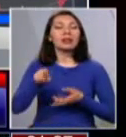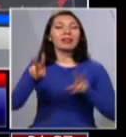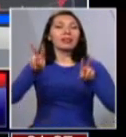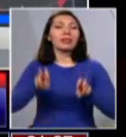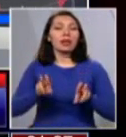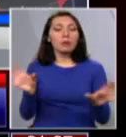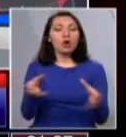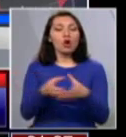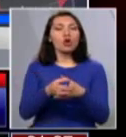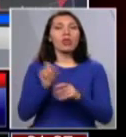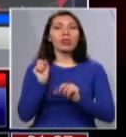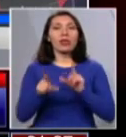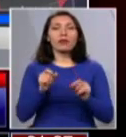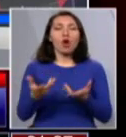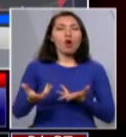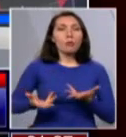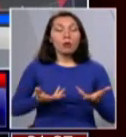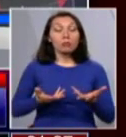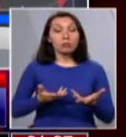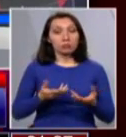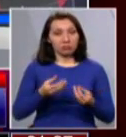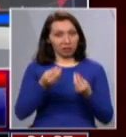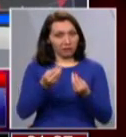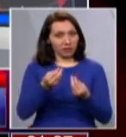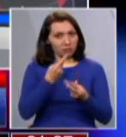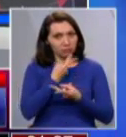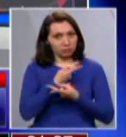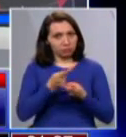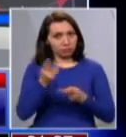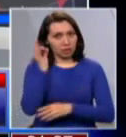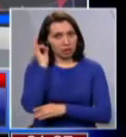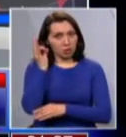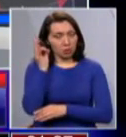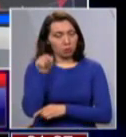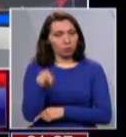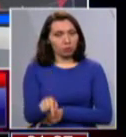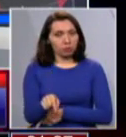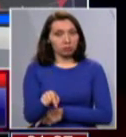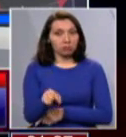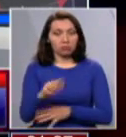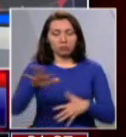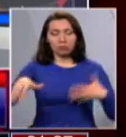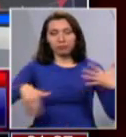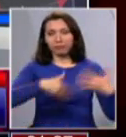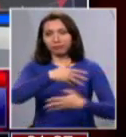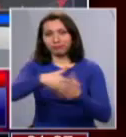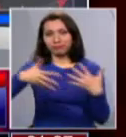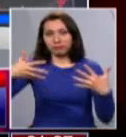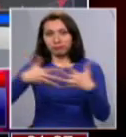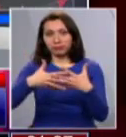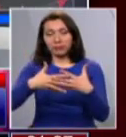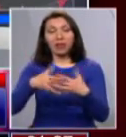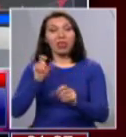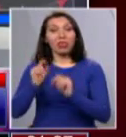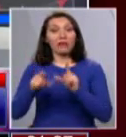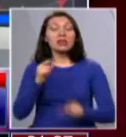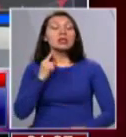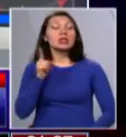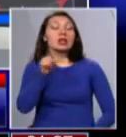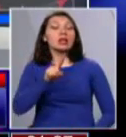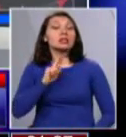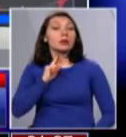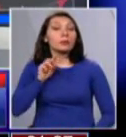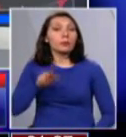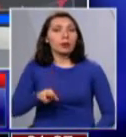tema de organizar la defensa que le parece que se haya dado ese tipo de reunión en la cual al parecer se mezclaba la defensa de sqm con